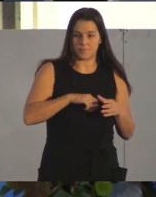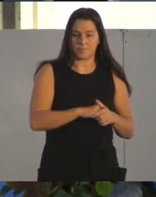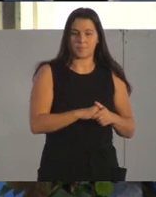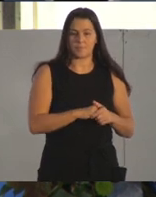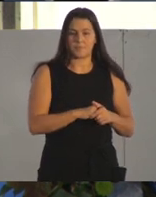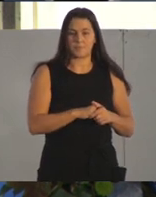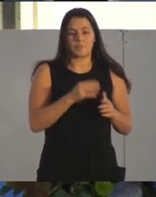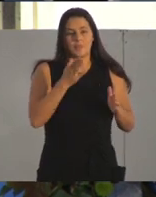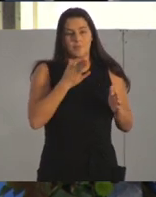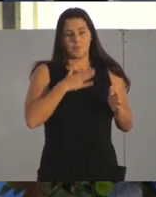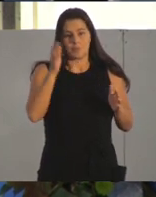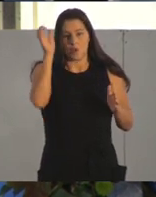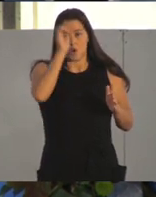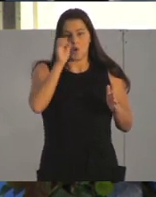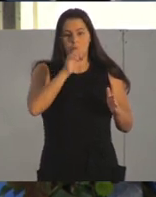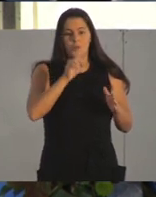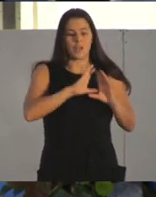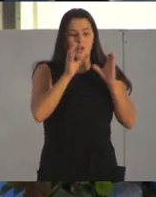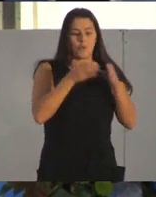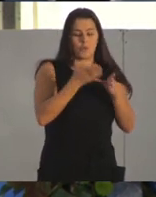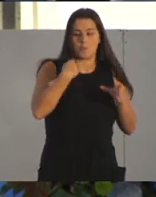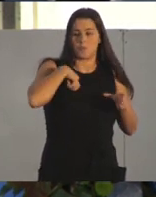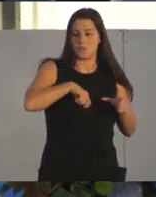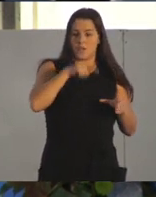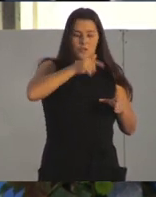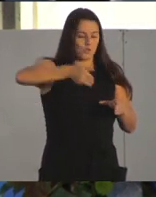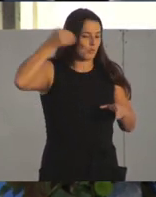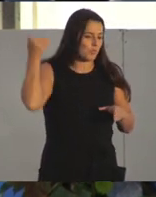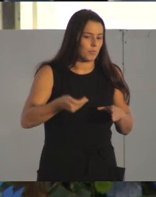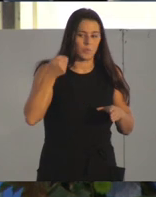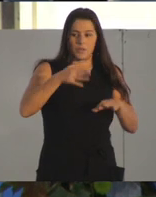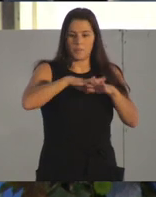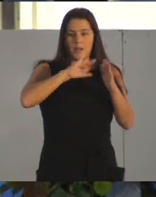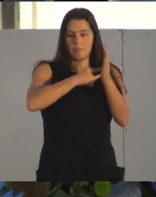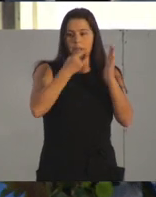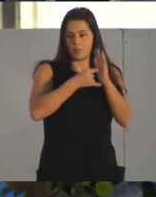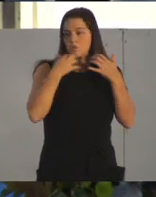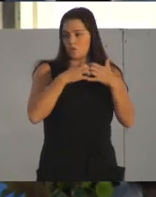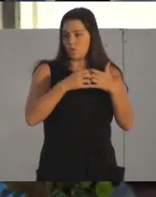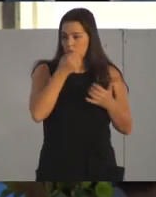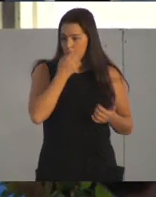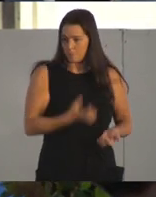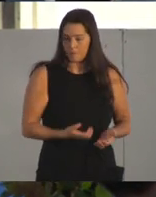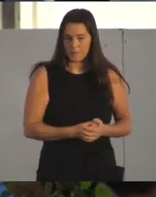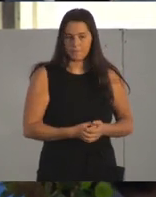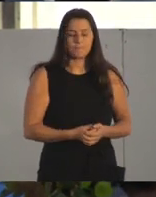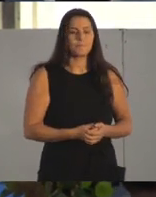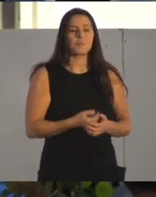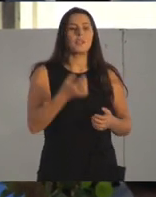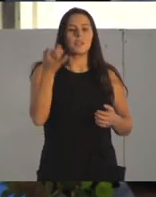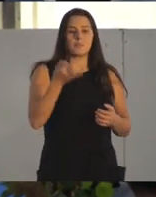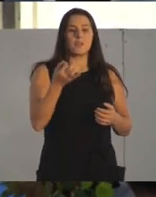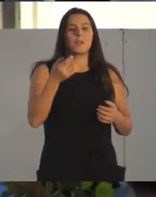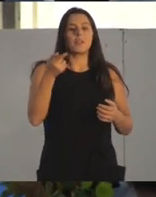nuestro punto de vista, son indispensables en la implantación de este proyecto. Debemos estar inmersos en él,